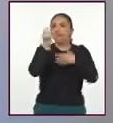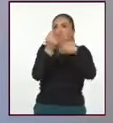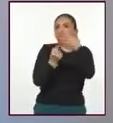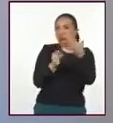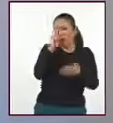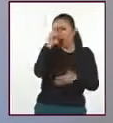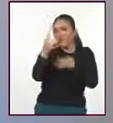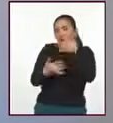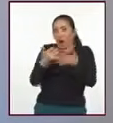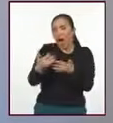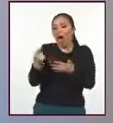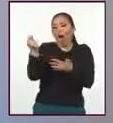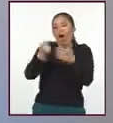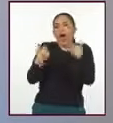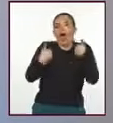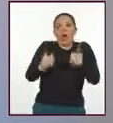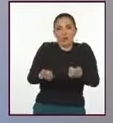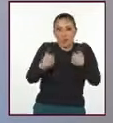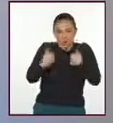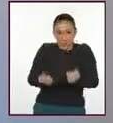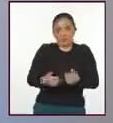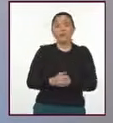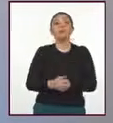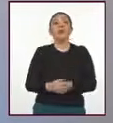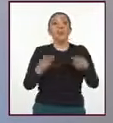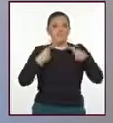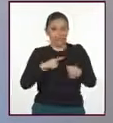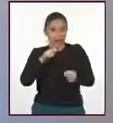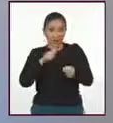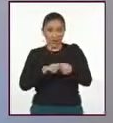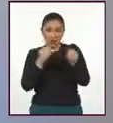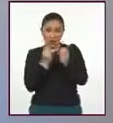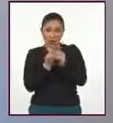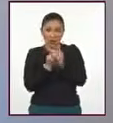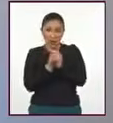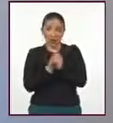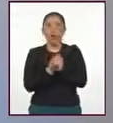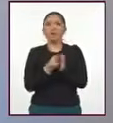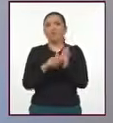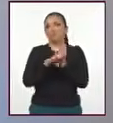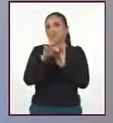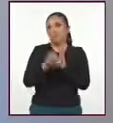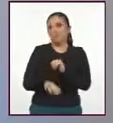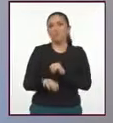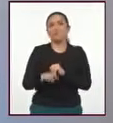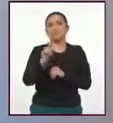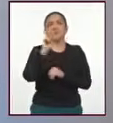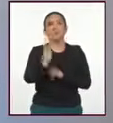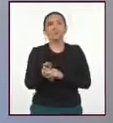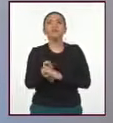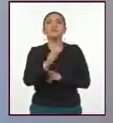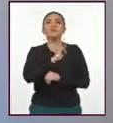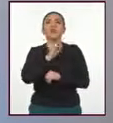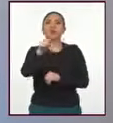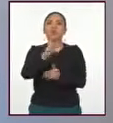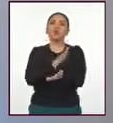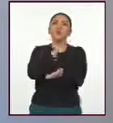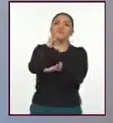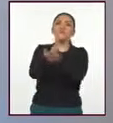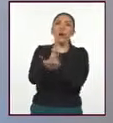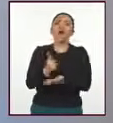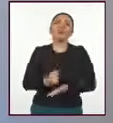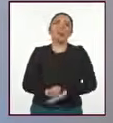pues ya hablando como en la parte más individual, pues sí correspondería, por ejemplo, el que uno pueda asistir a